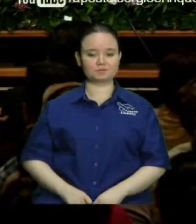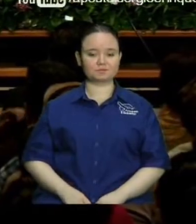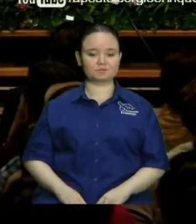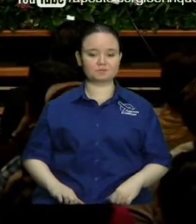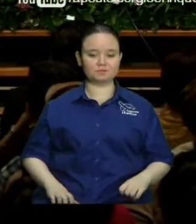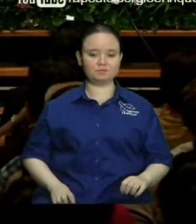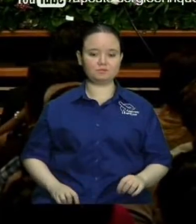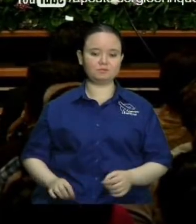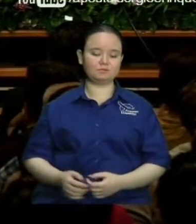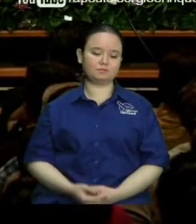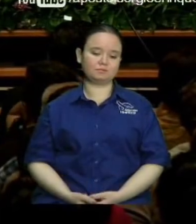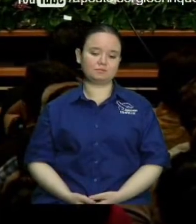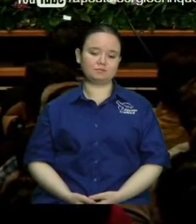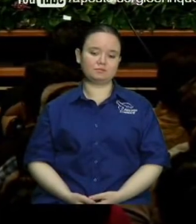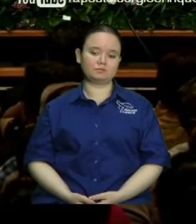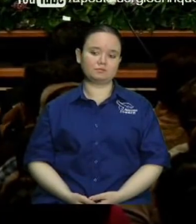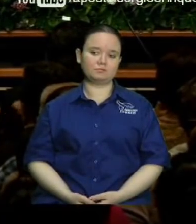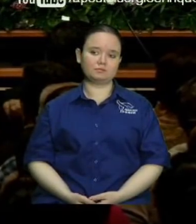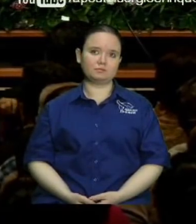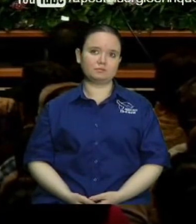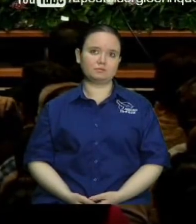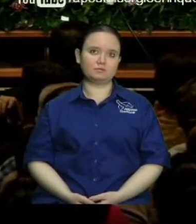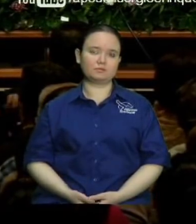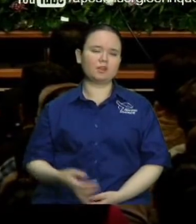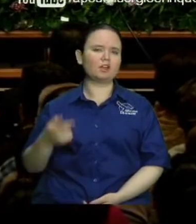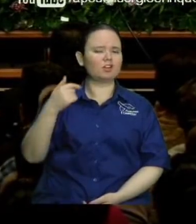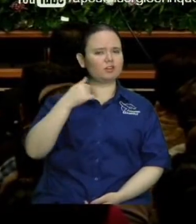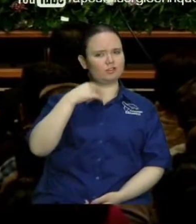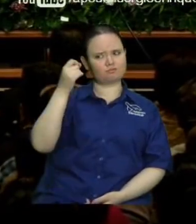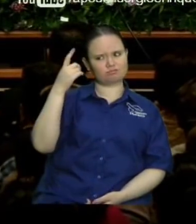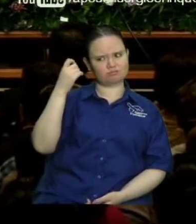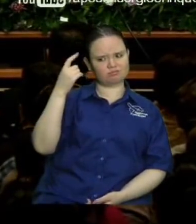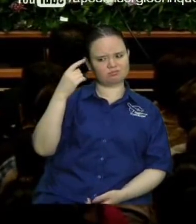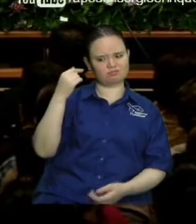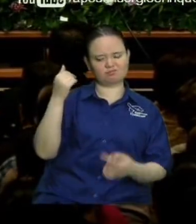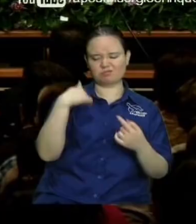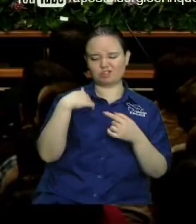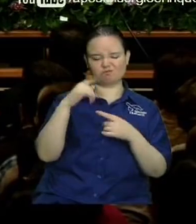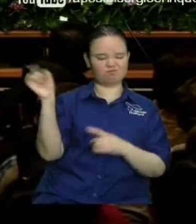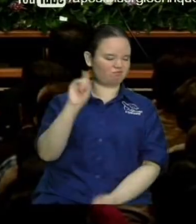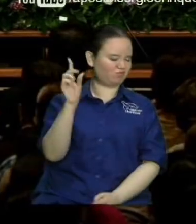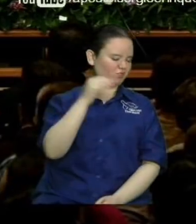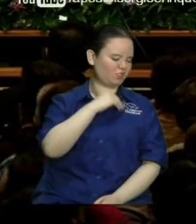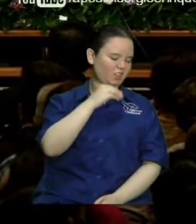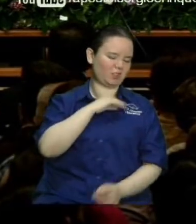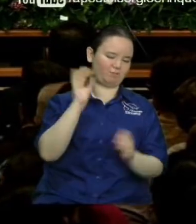cerdo. Yo soy un cerdo dotado, pero no como cerdo.